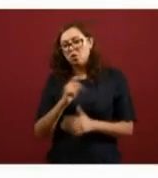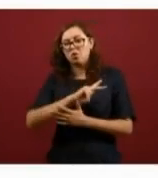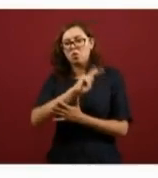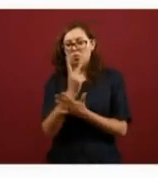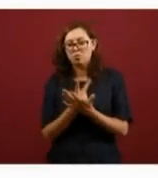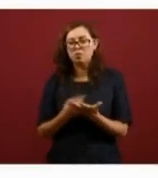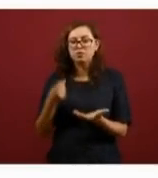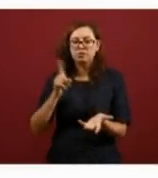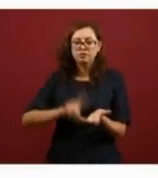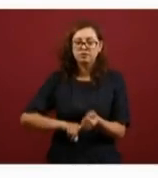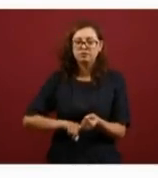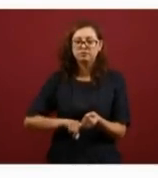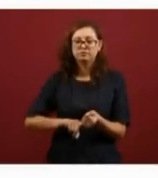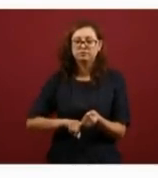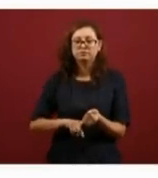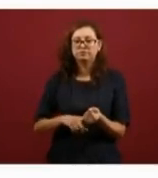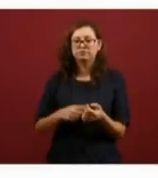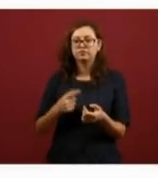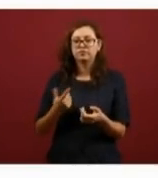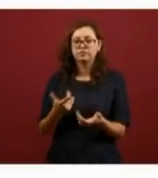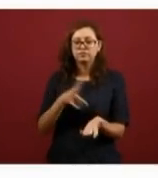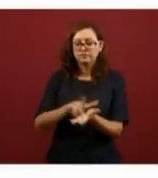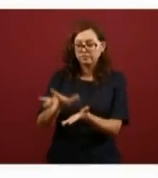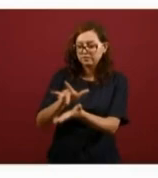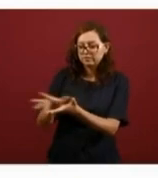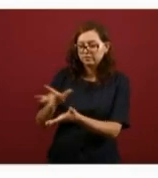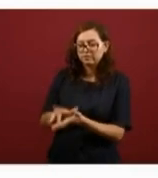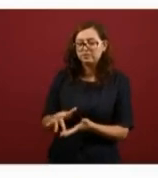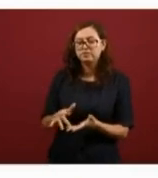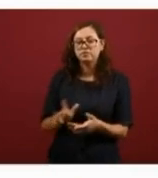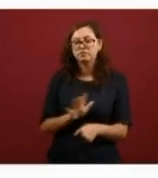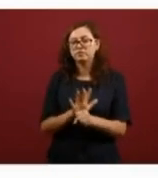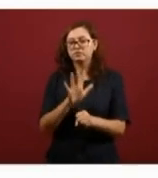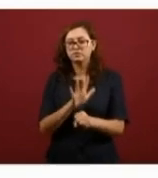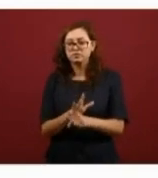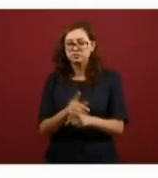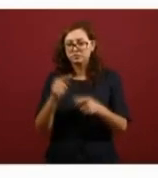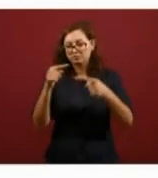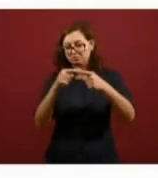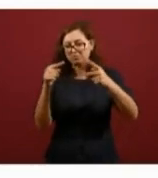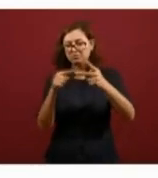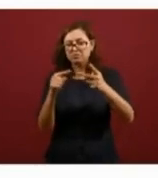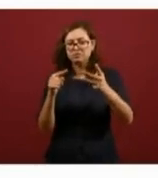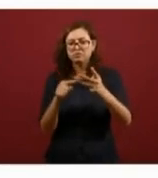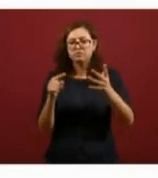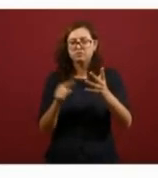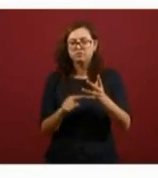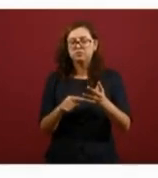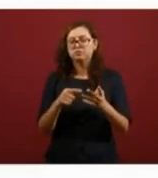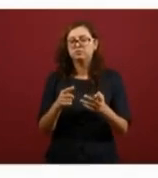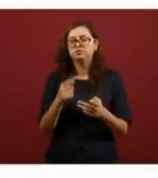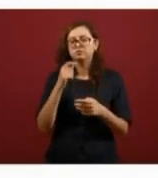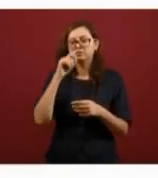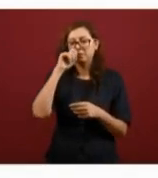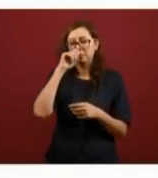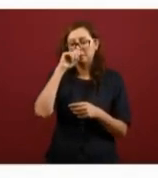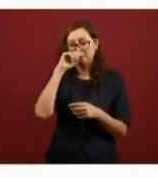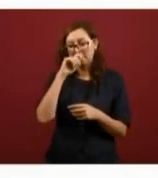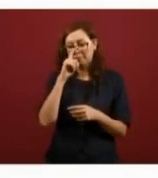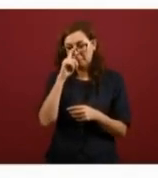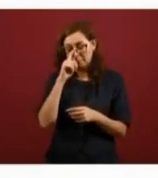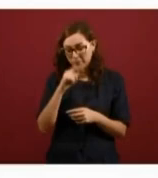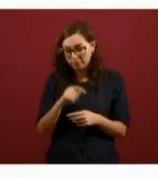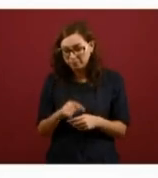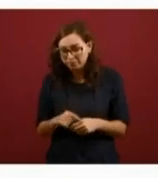subcomponentes que en los cuales apoyamos al sector son los que están ahí enumerados, básicamente Bien Pesca, que es un programa de apoyo